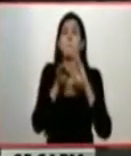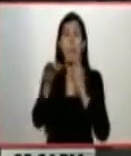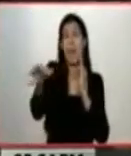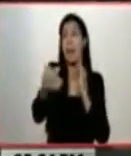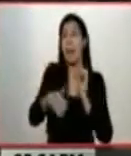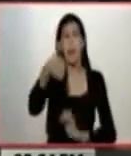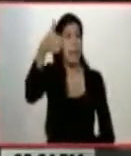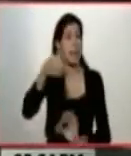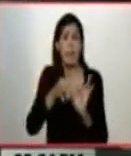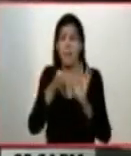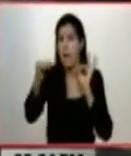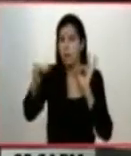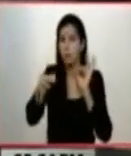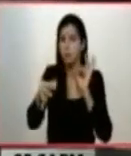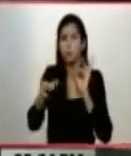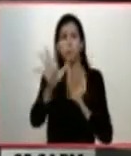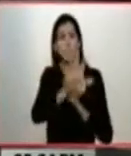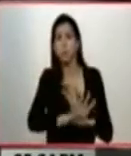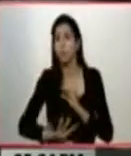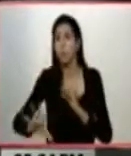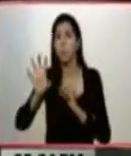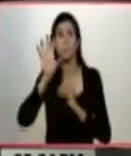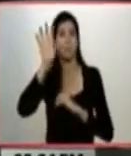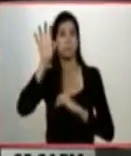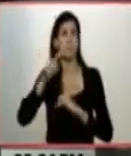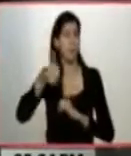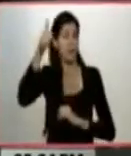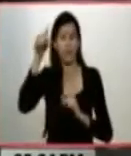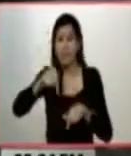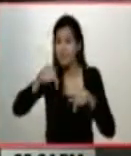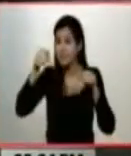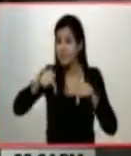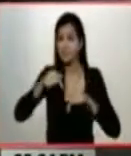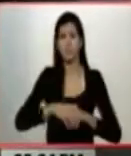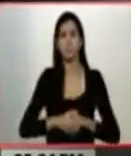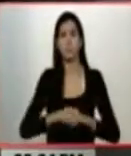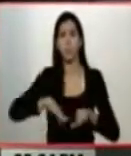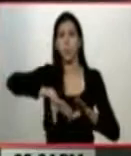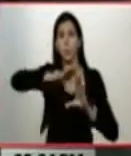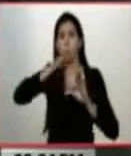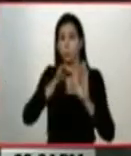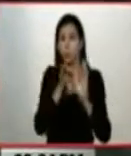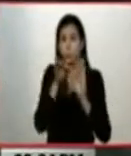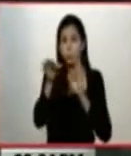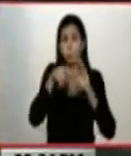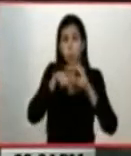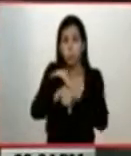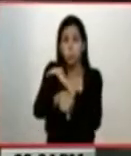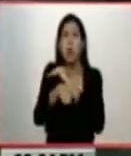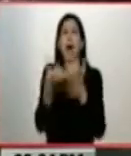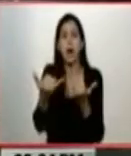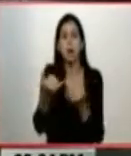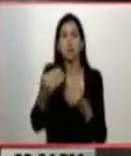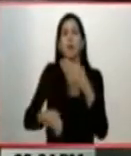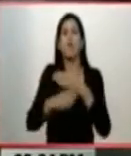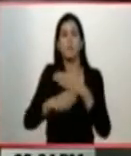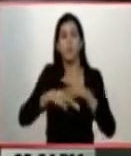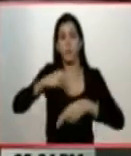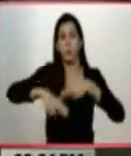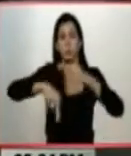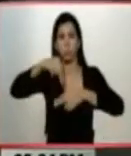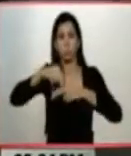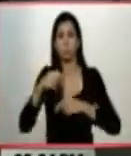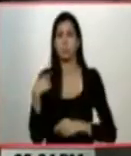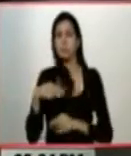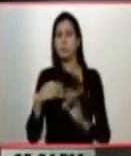largo que tendrá la República Bolivariana de Venezuela. Este túnel vial en construcción va a